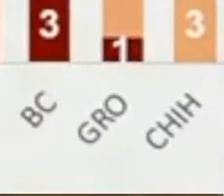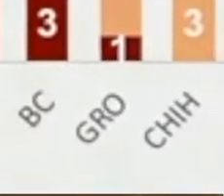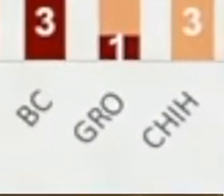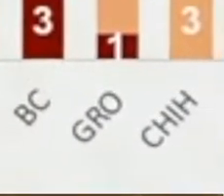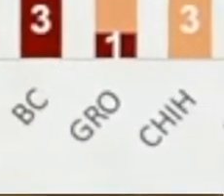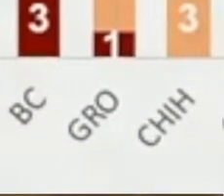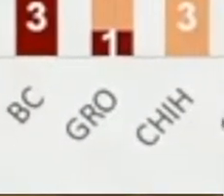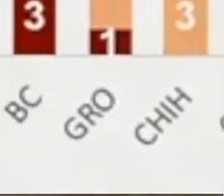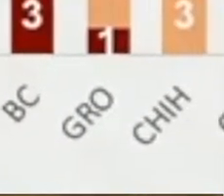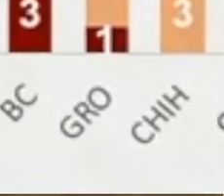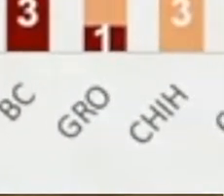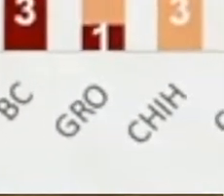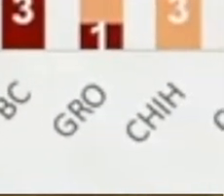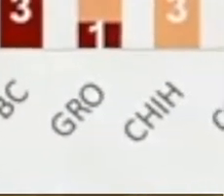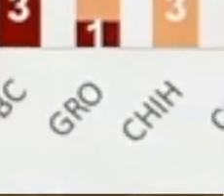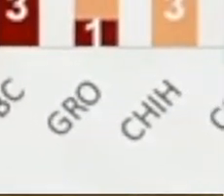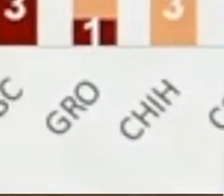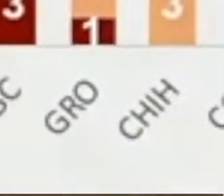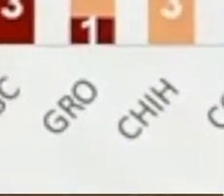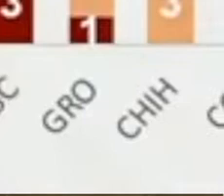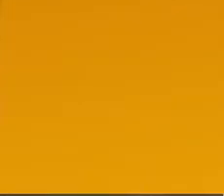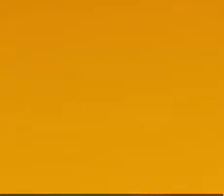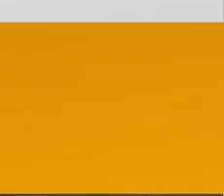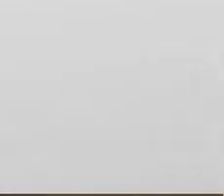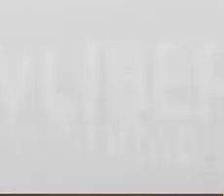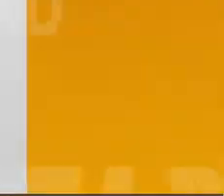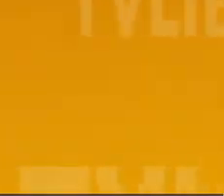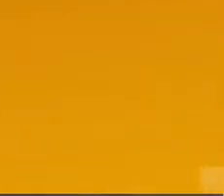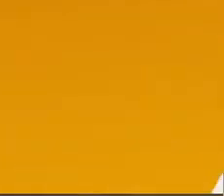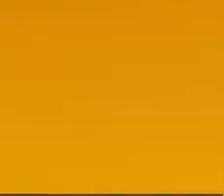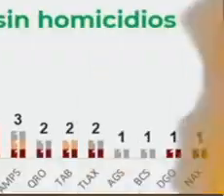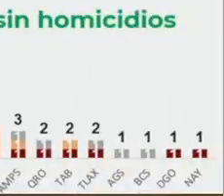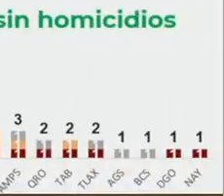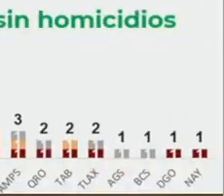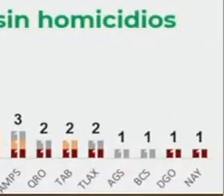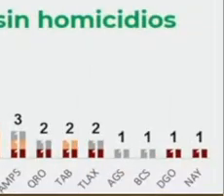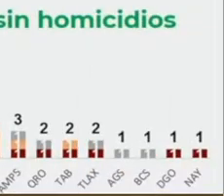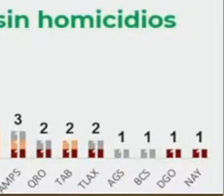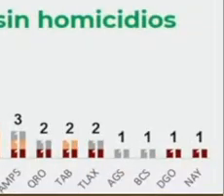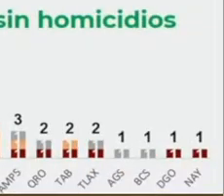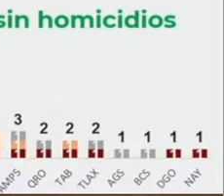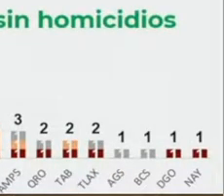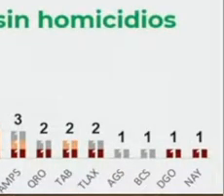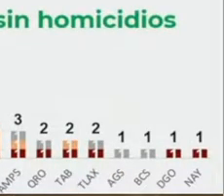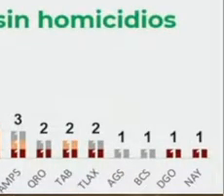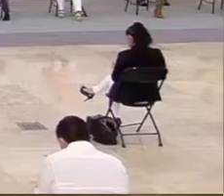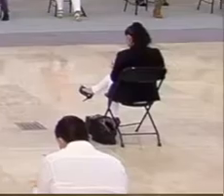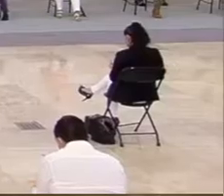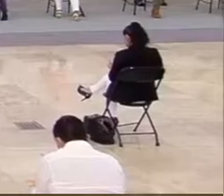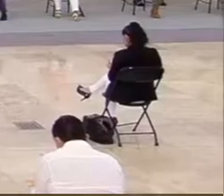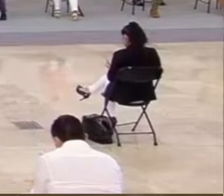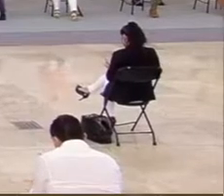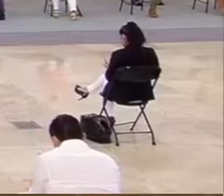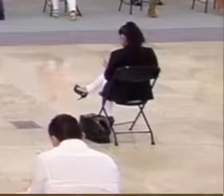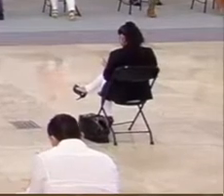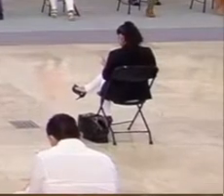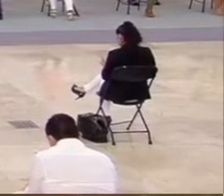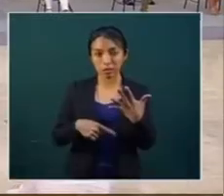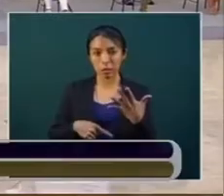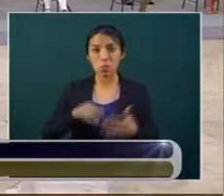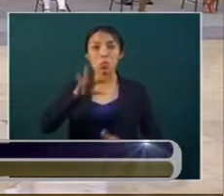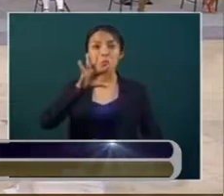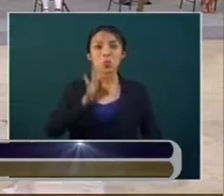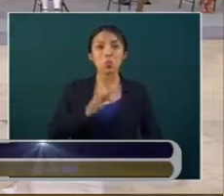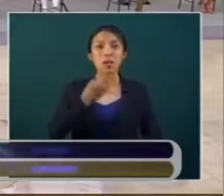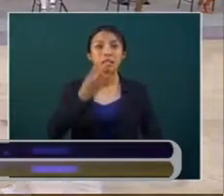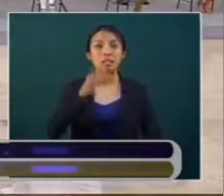dolosos cometidos durante los últimos 3 días a nivel nacional. Estos 5 se concentró el 44%